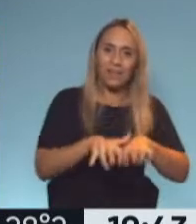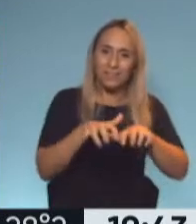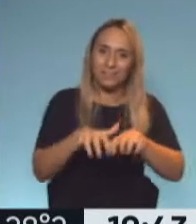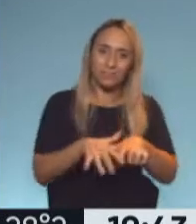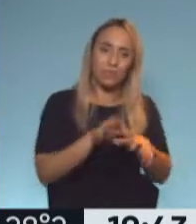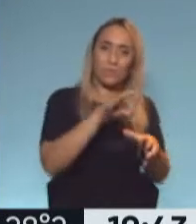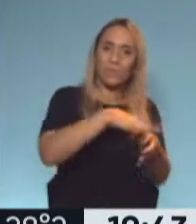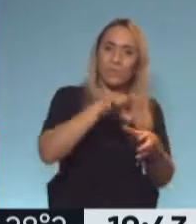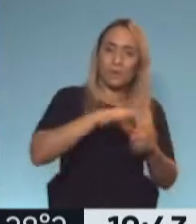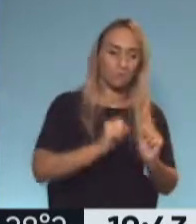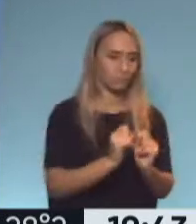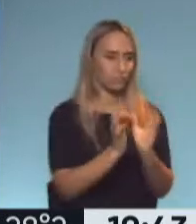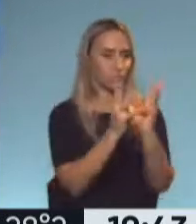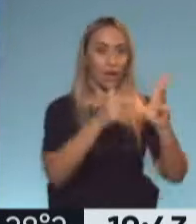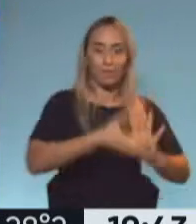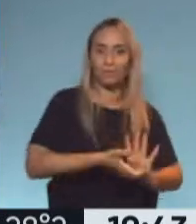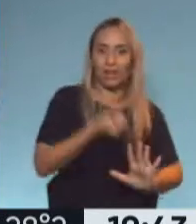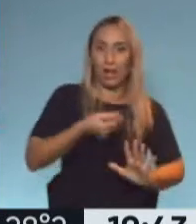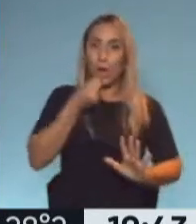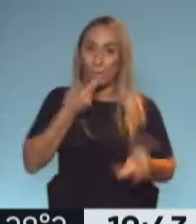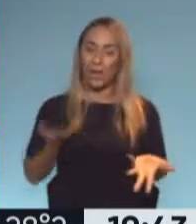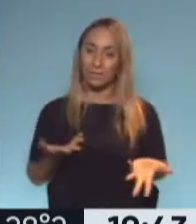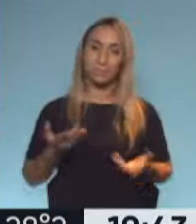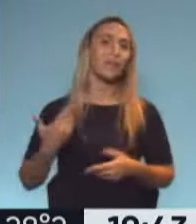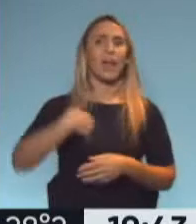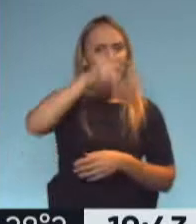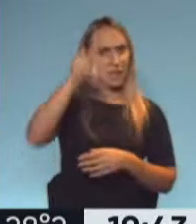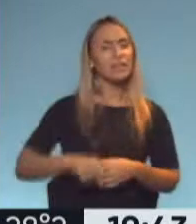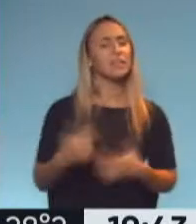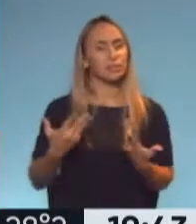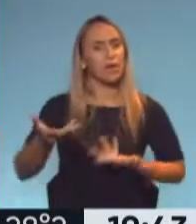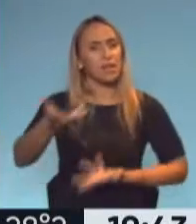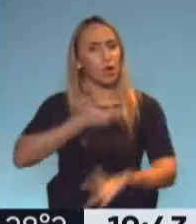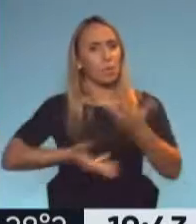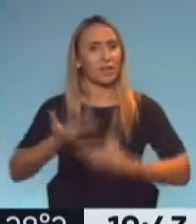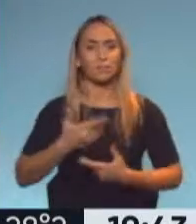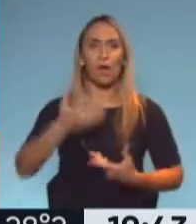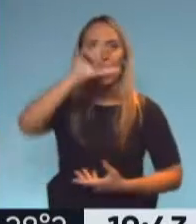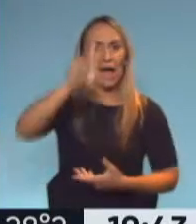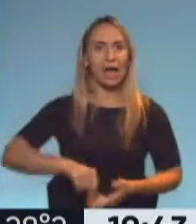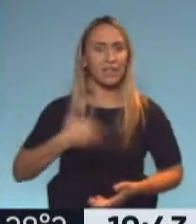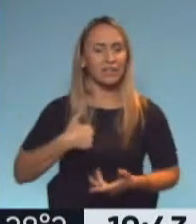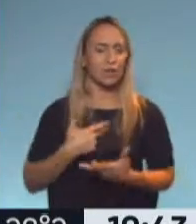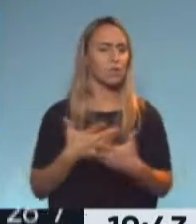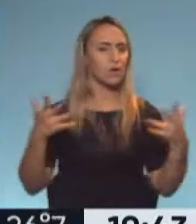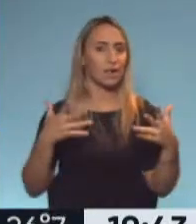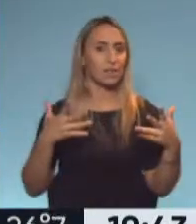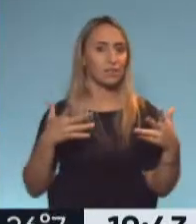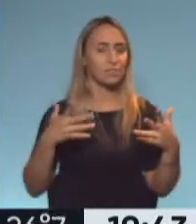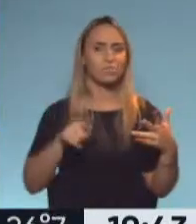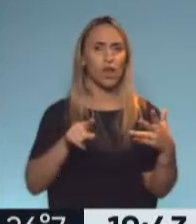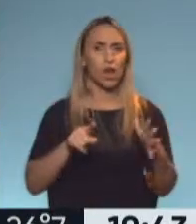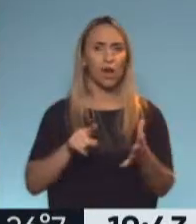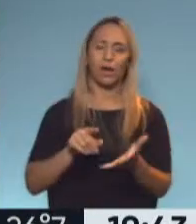pequeños, medianos y grandes productores. En Argentina hay lugar para la coexistencia, lo que no hay lugar es a que uno expulse al otro. Y ese es el rol del